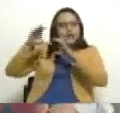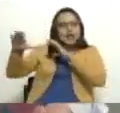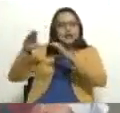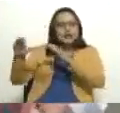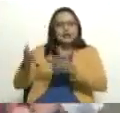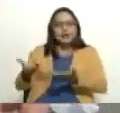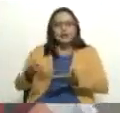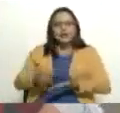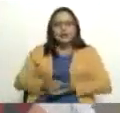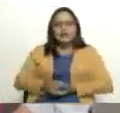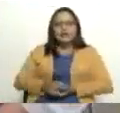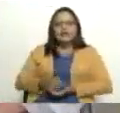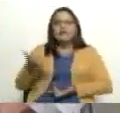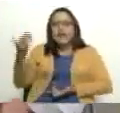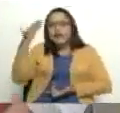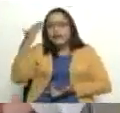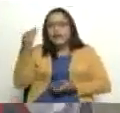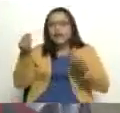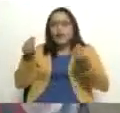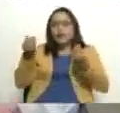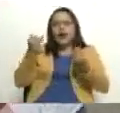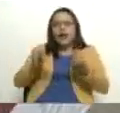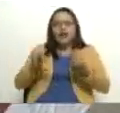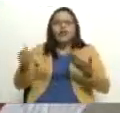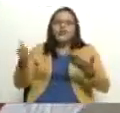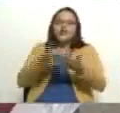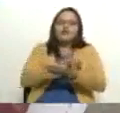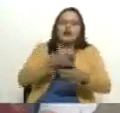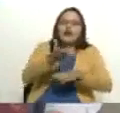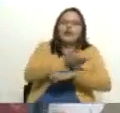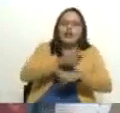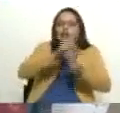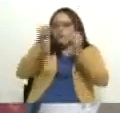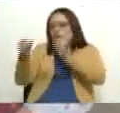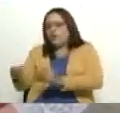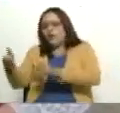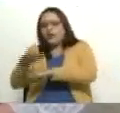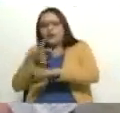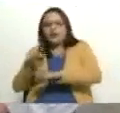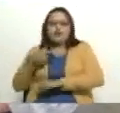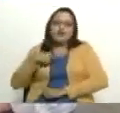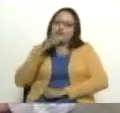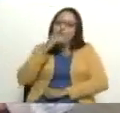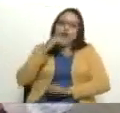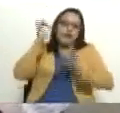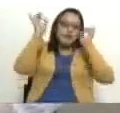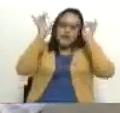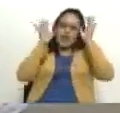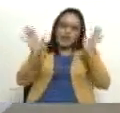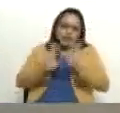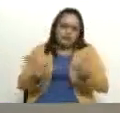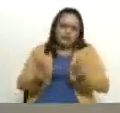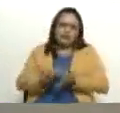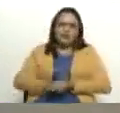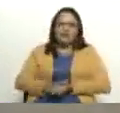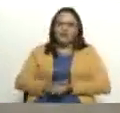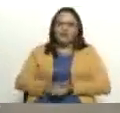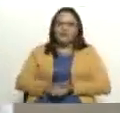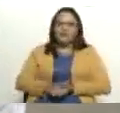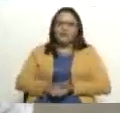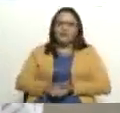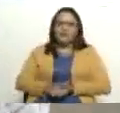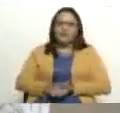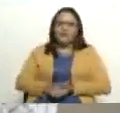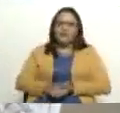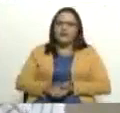ya lo sabemos, mueven el mundo, tumban gobiernos, ponen gobiernos, o sea, no estoy inventando nada. Pero, y los maestros